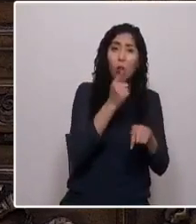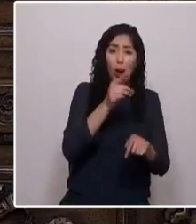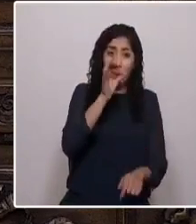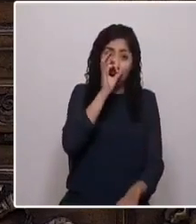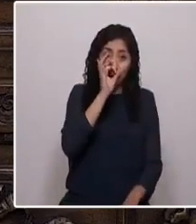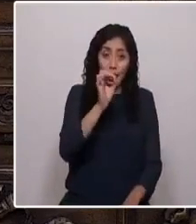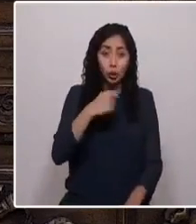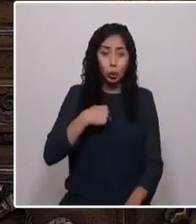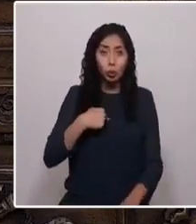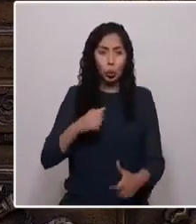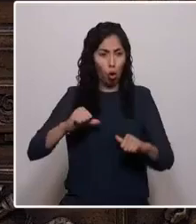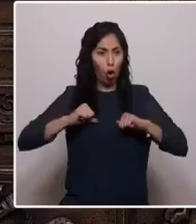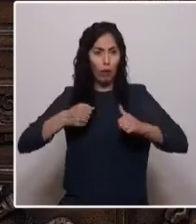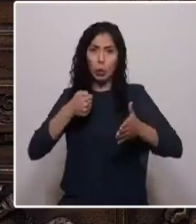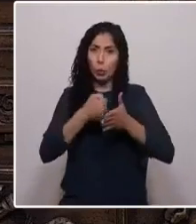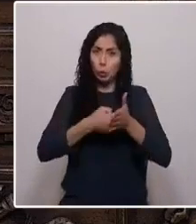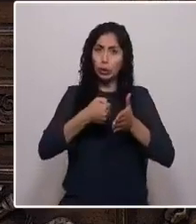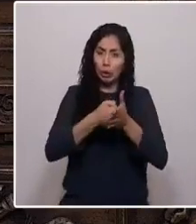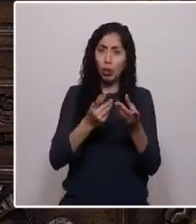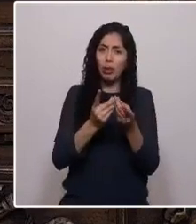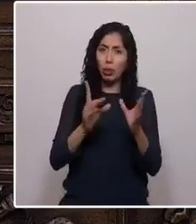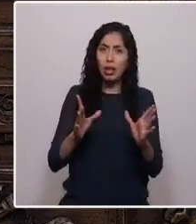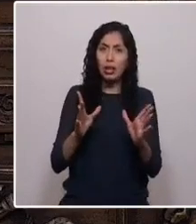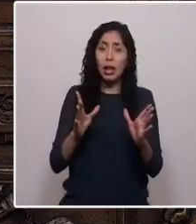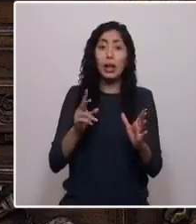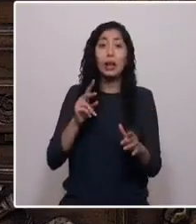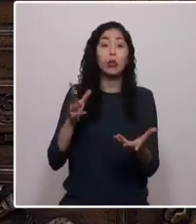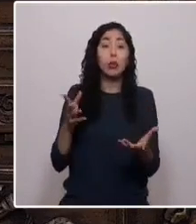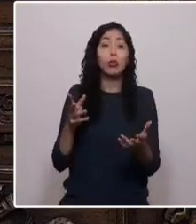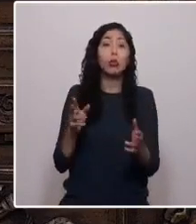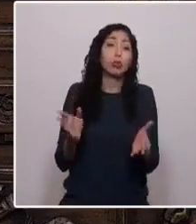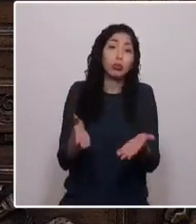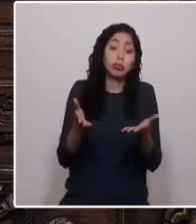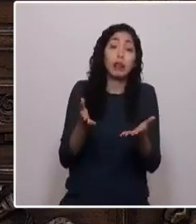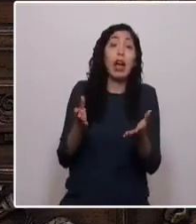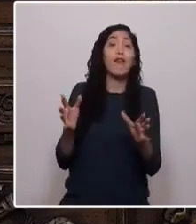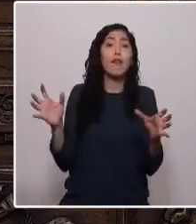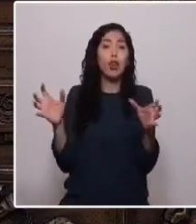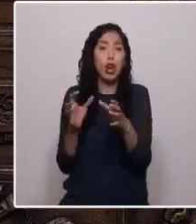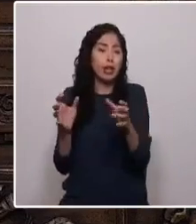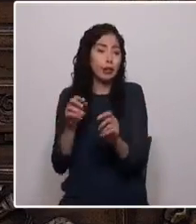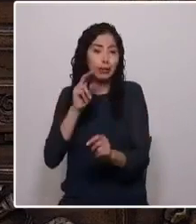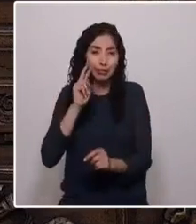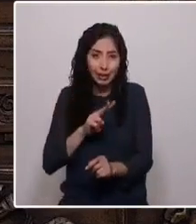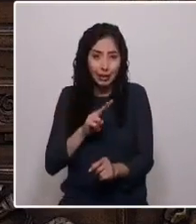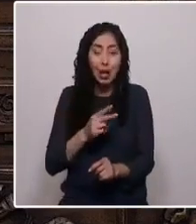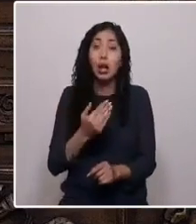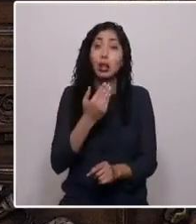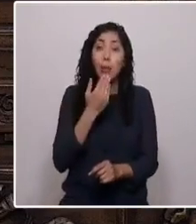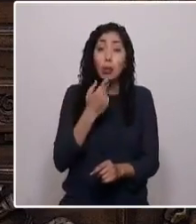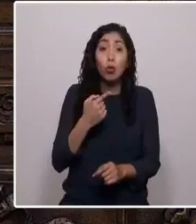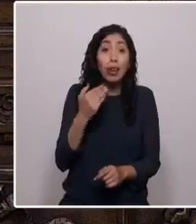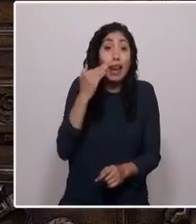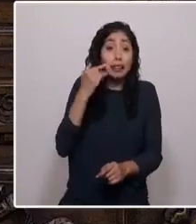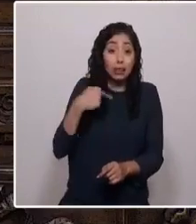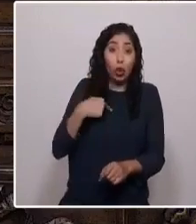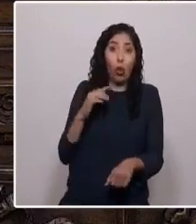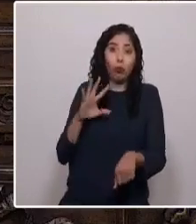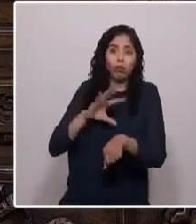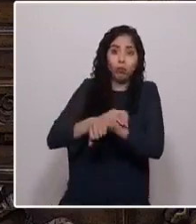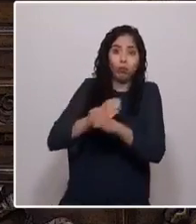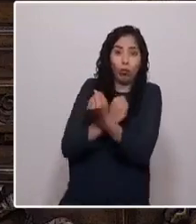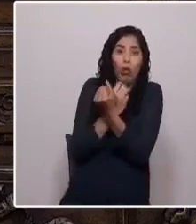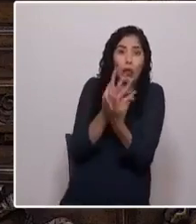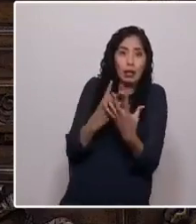democrática, a través de la no violencia activa, inclusive a punto de haber sido un detenido desaparecido más si no es